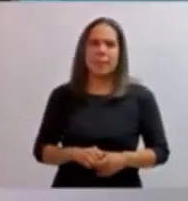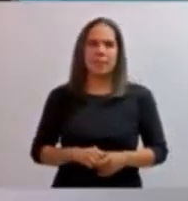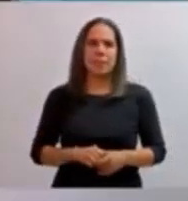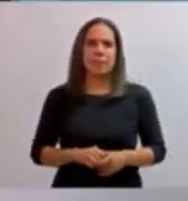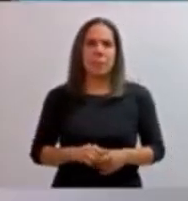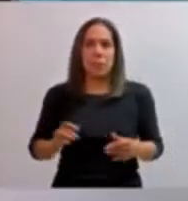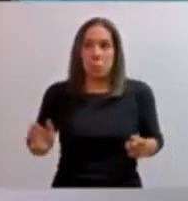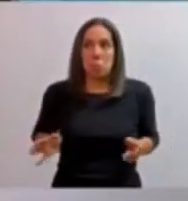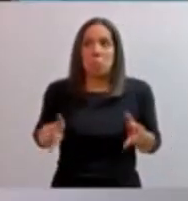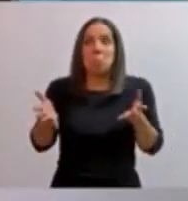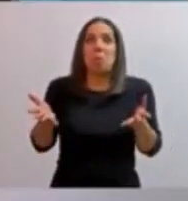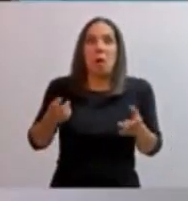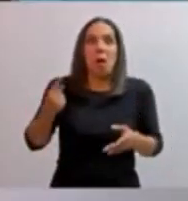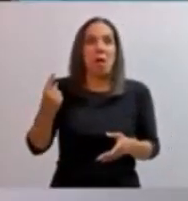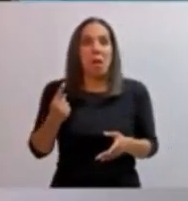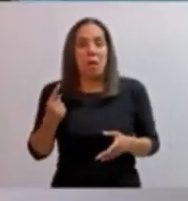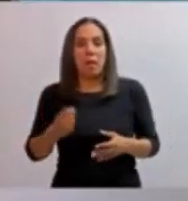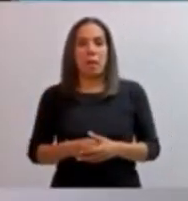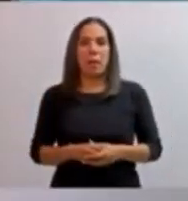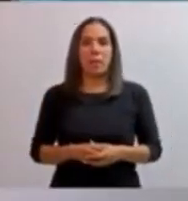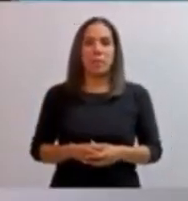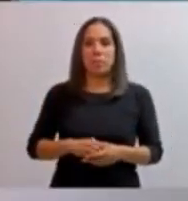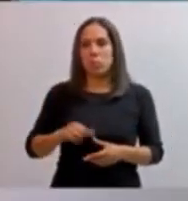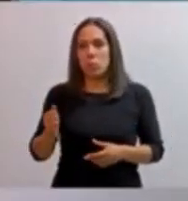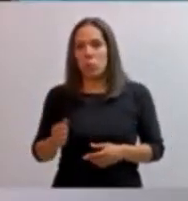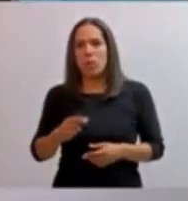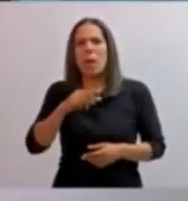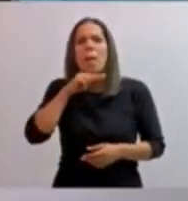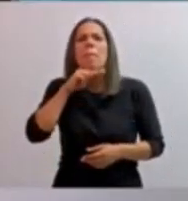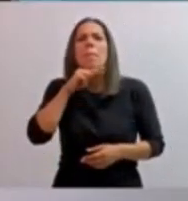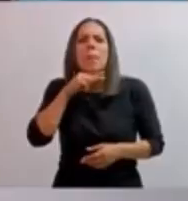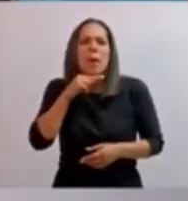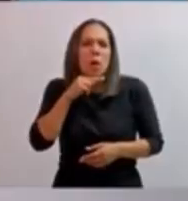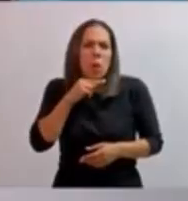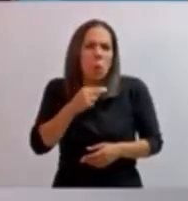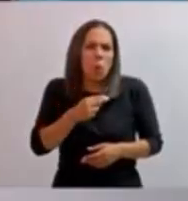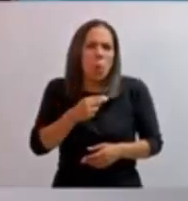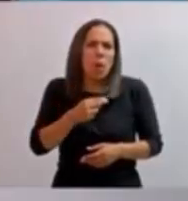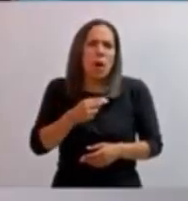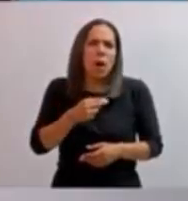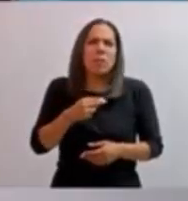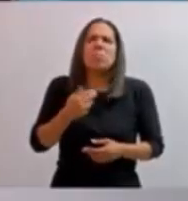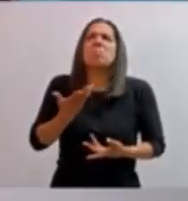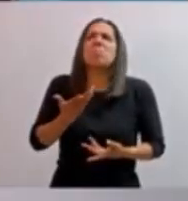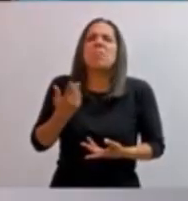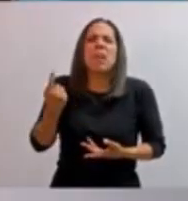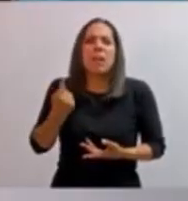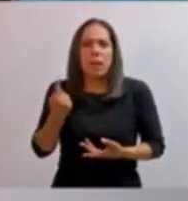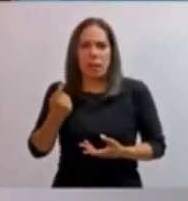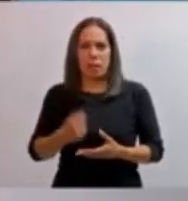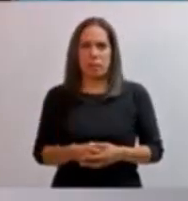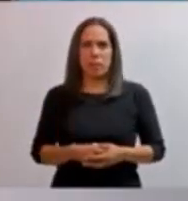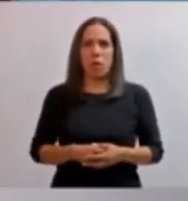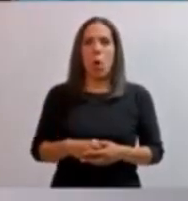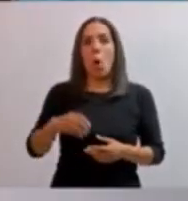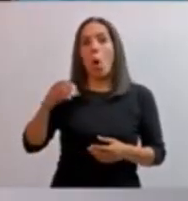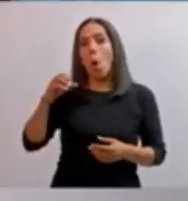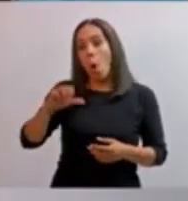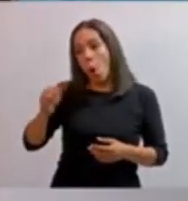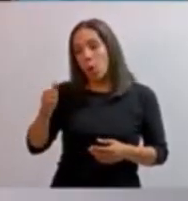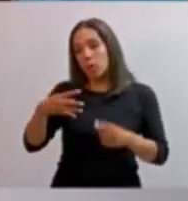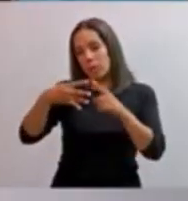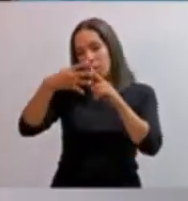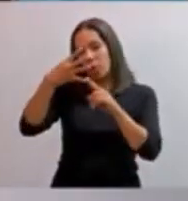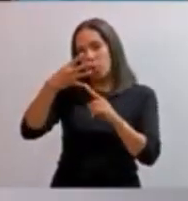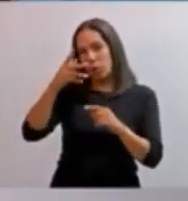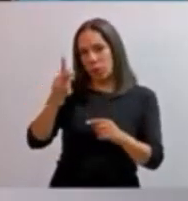sorprendió, qué me preocupó y qué me causó satisfacción. Y podían contestar una o varias. Entonces tenía un minuto para responderla uno